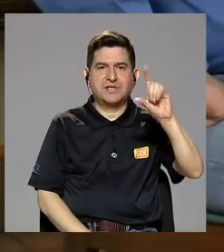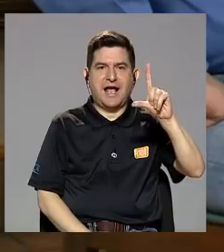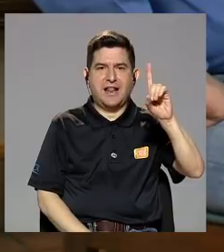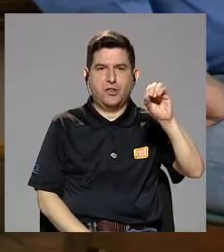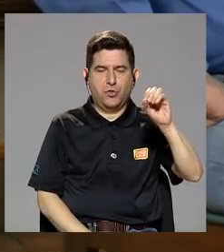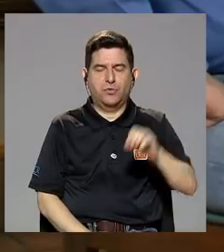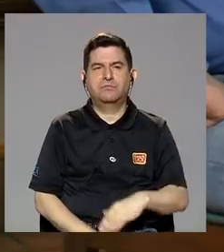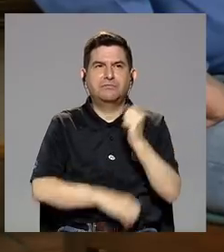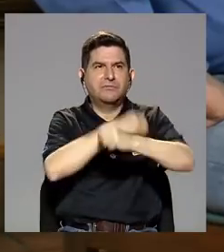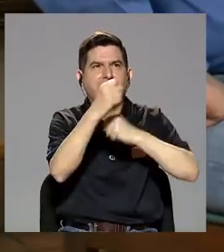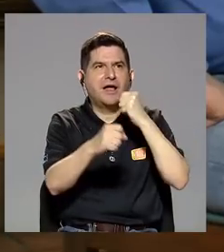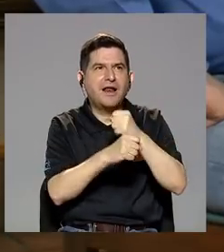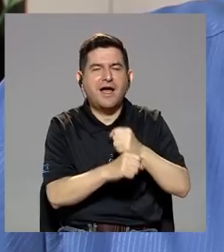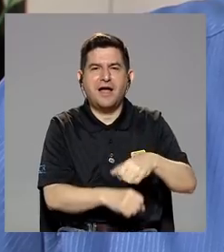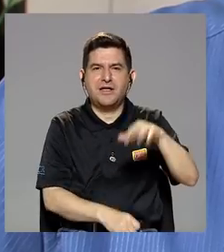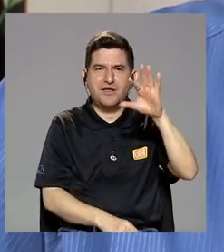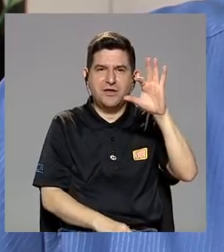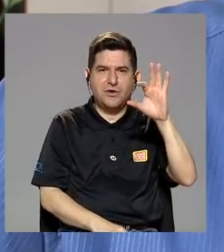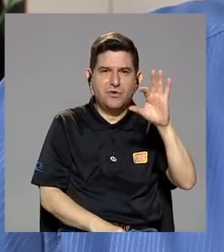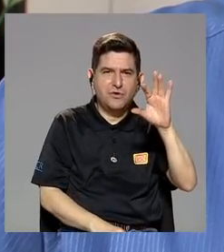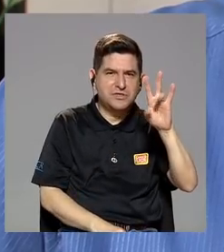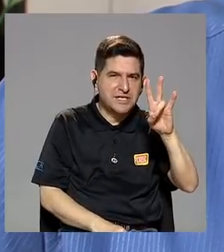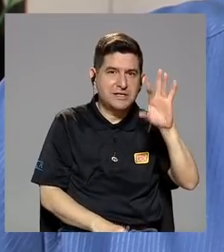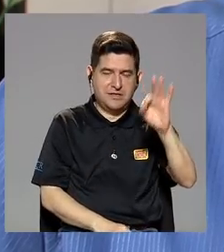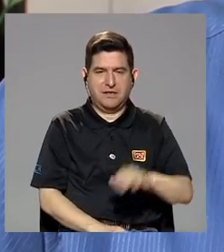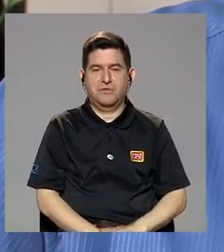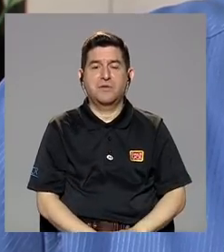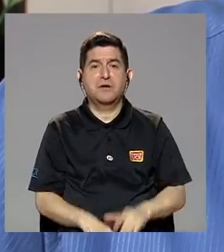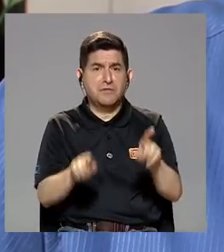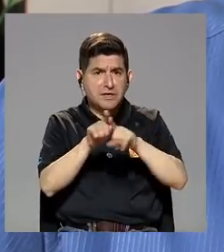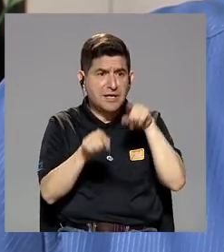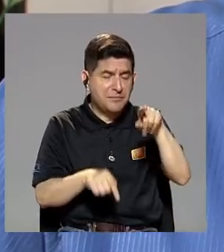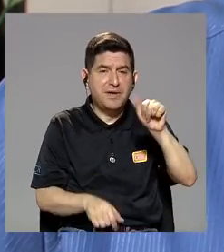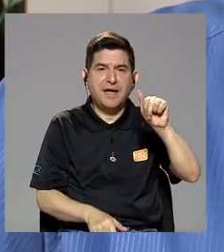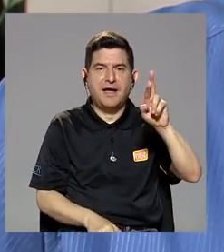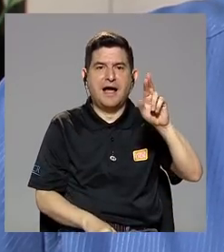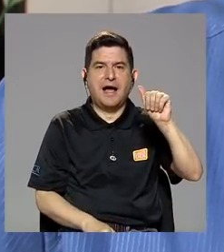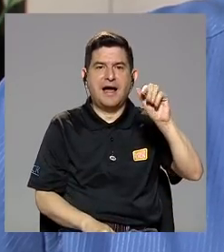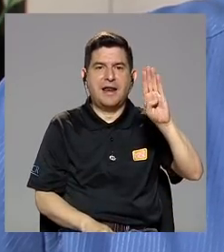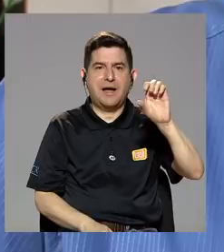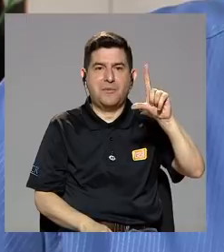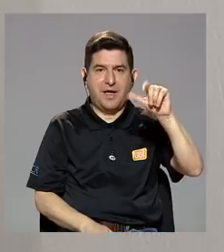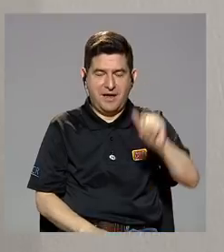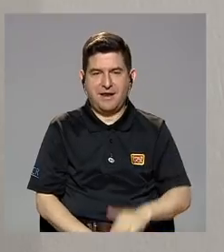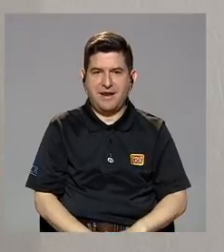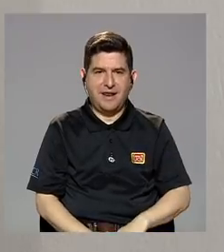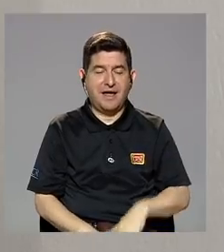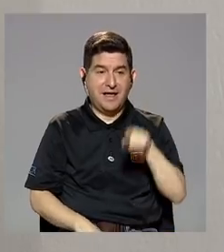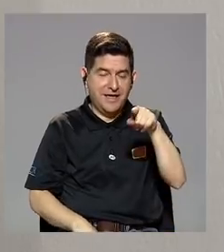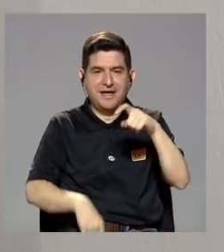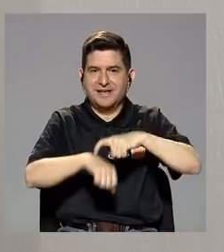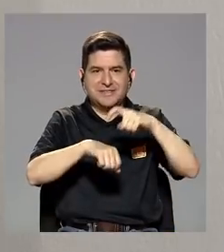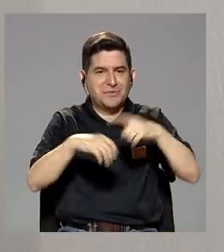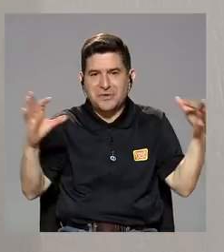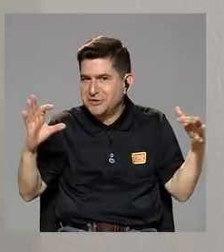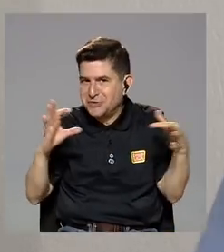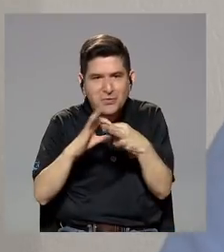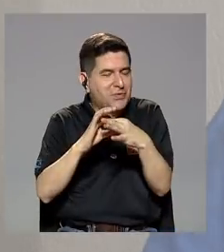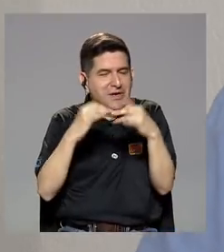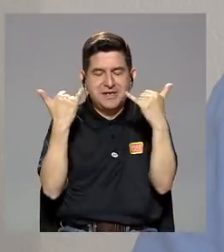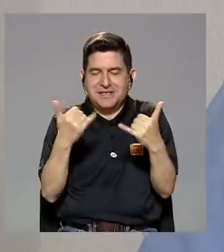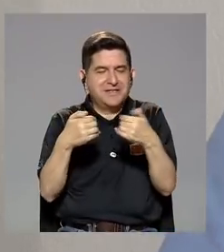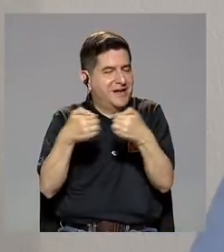hablando del año 79 y está árabe la también allí estaba árabe la y de saber no se separó más de mí